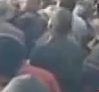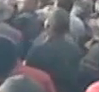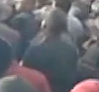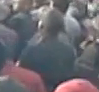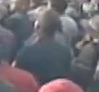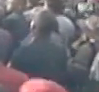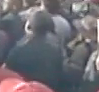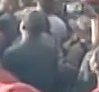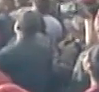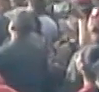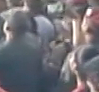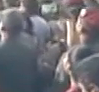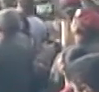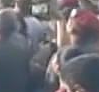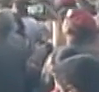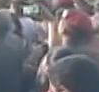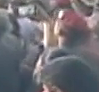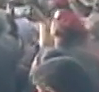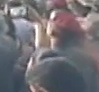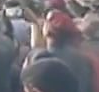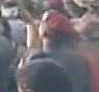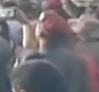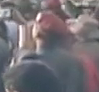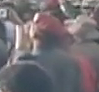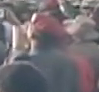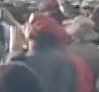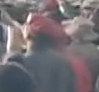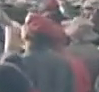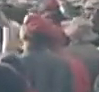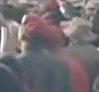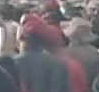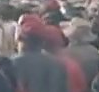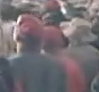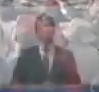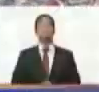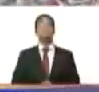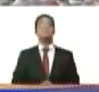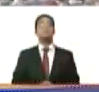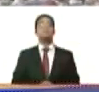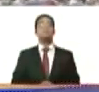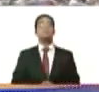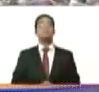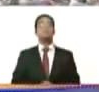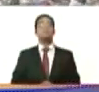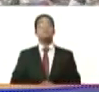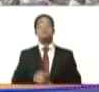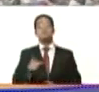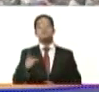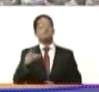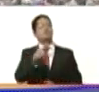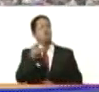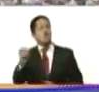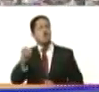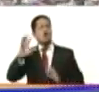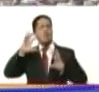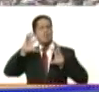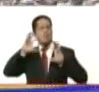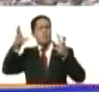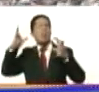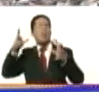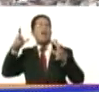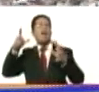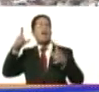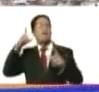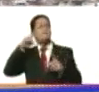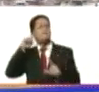llamaban de cualquier manera que a ellos se les ocurría. Y no fue un levantamiento para satisfacer